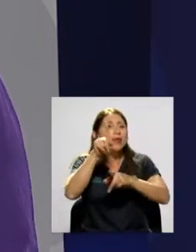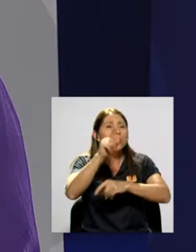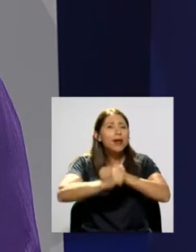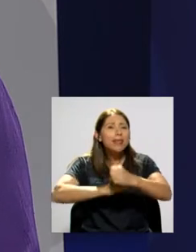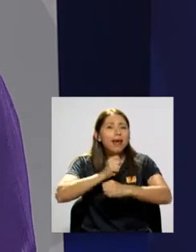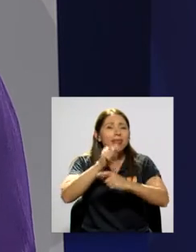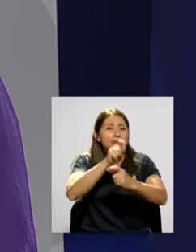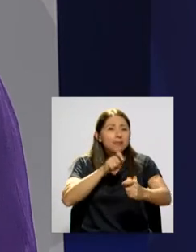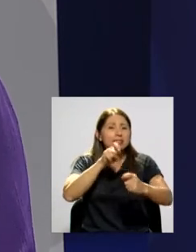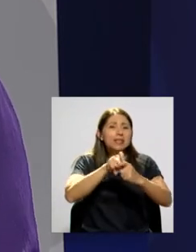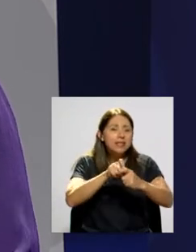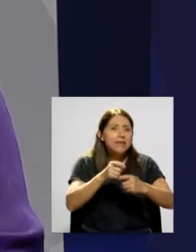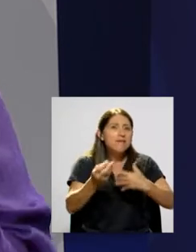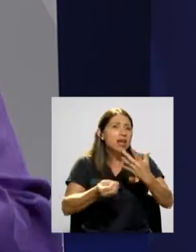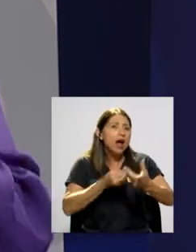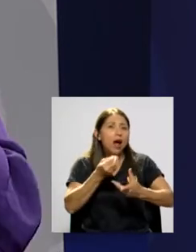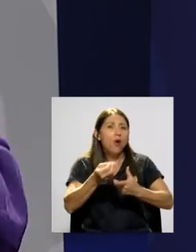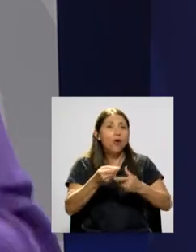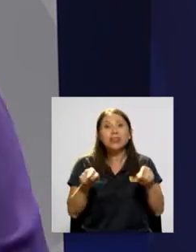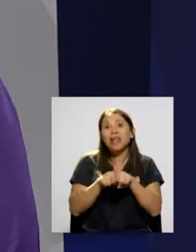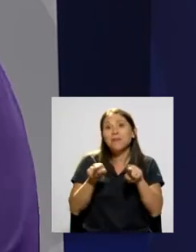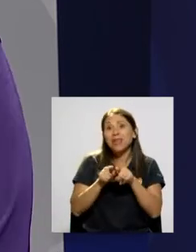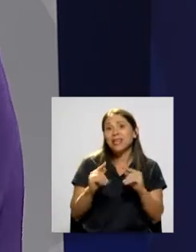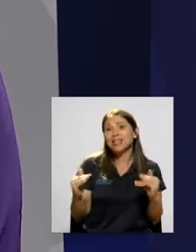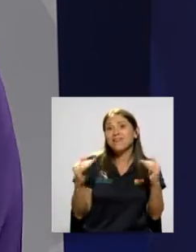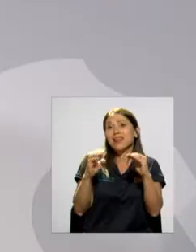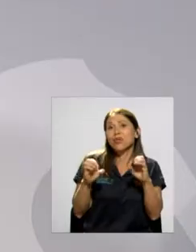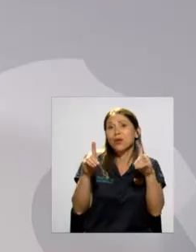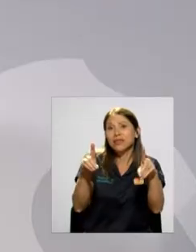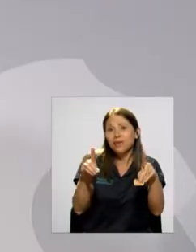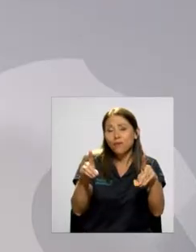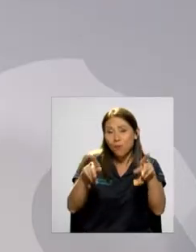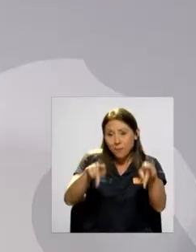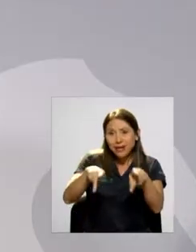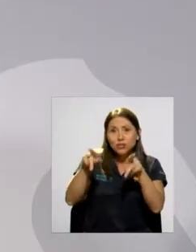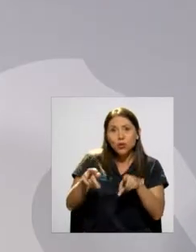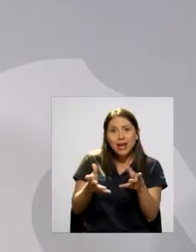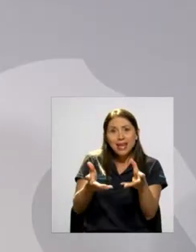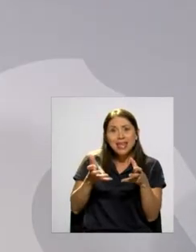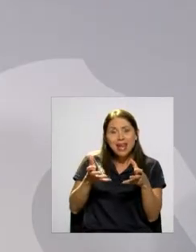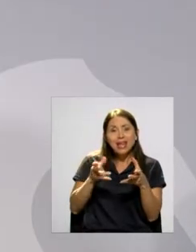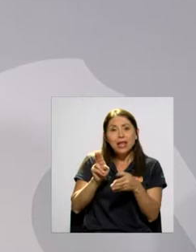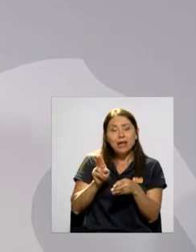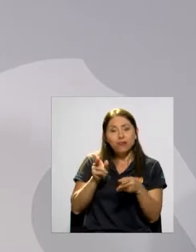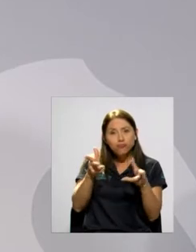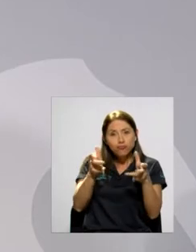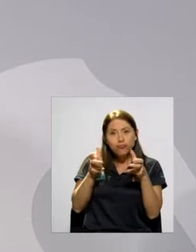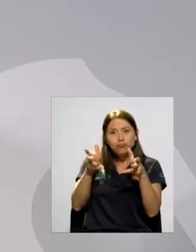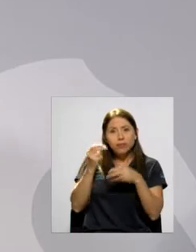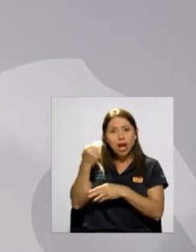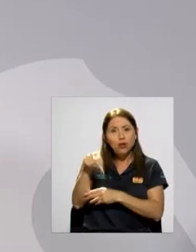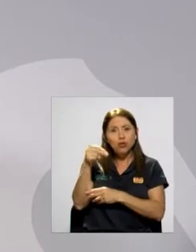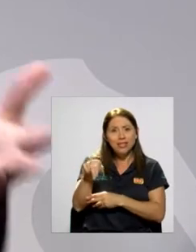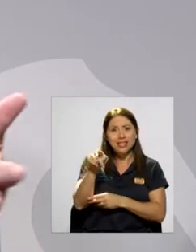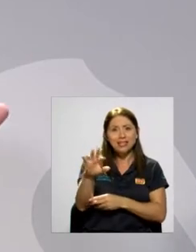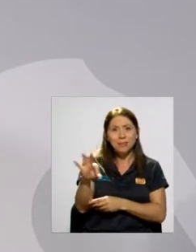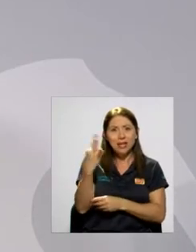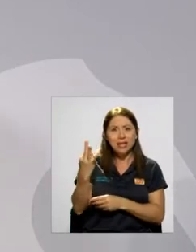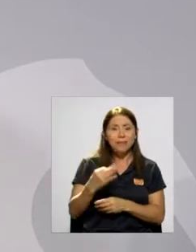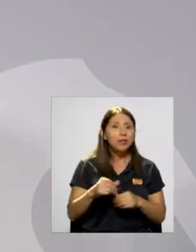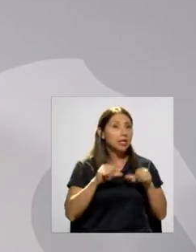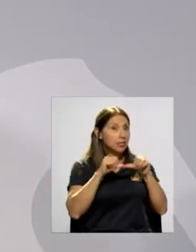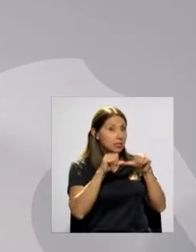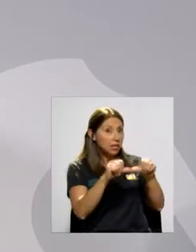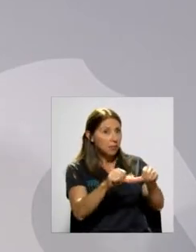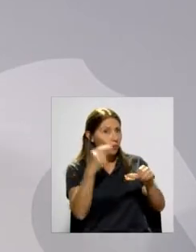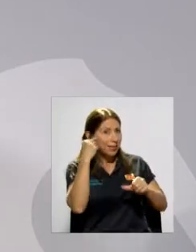nivel educativo también, quiera consumir la noticia de esa manera. Es decir, que seguimos pensando o los datos, las investigaciones